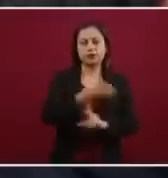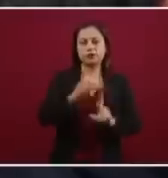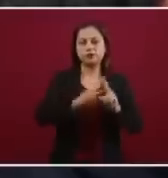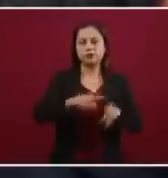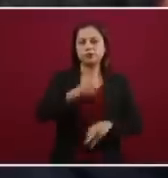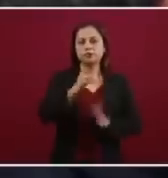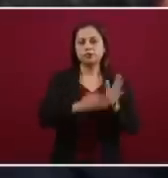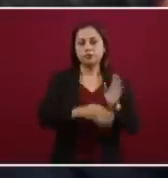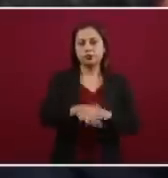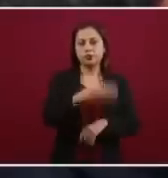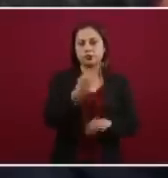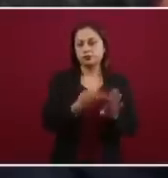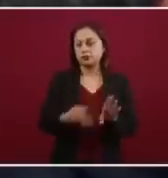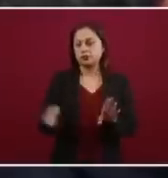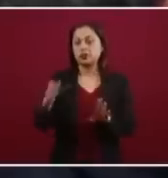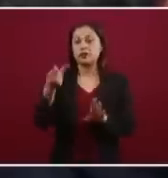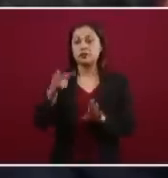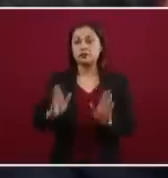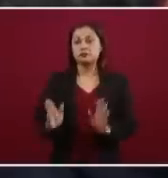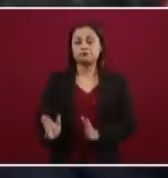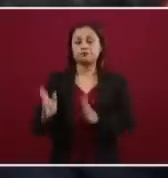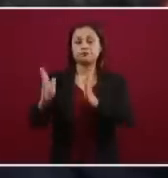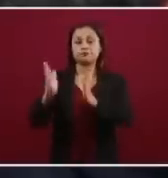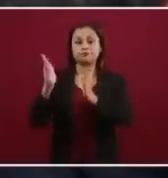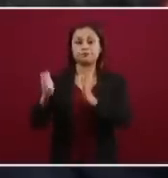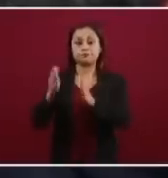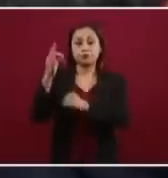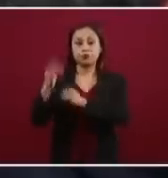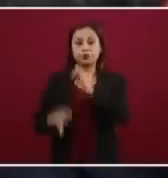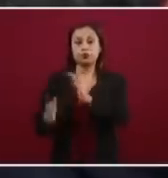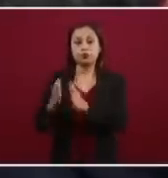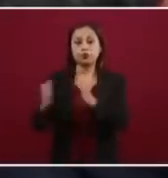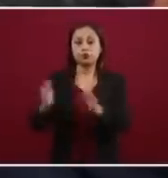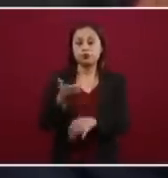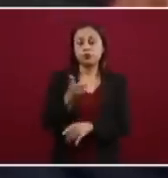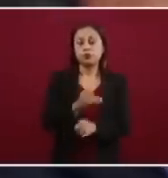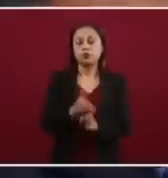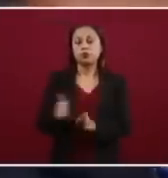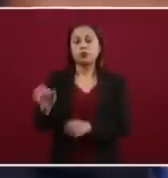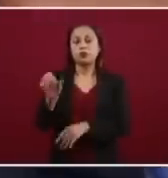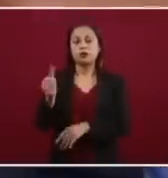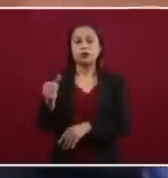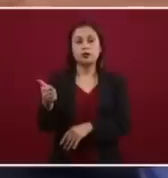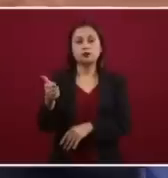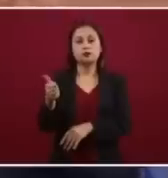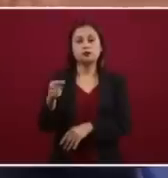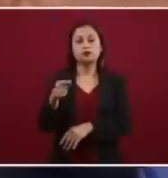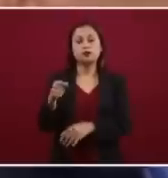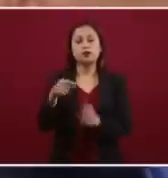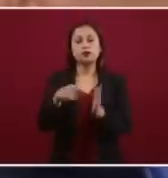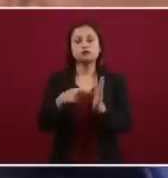2014, pero en este último periodo en el que se señala aquí de julio a agosto, se señala una baja de menos